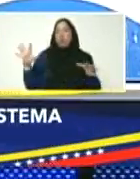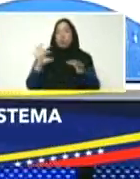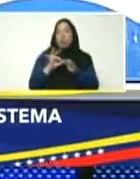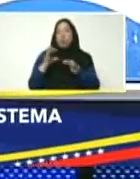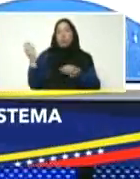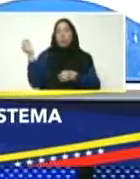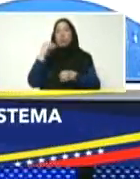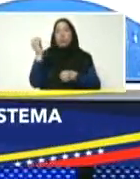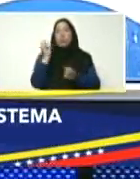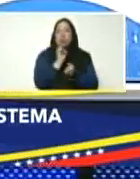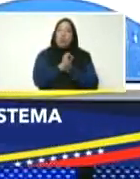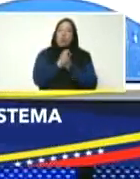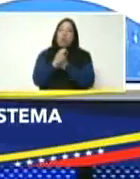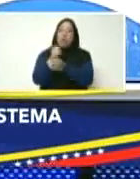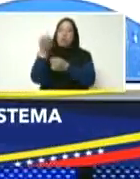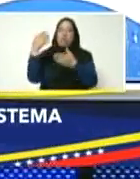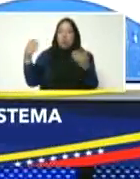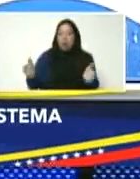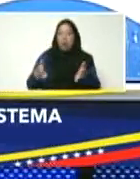unir y sumar